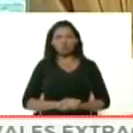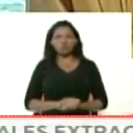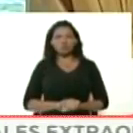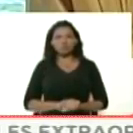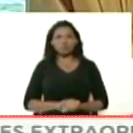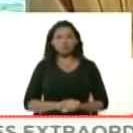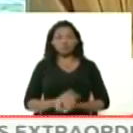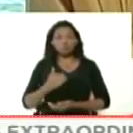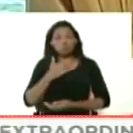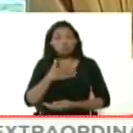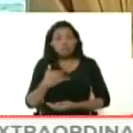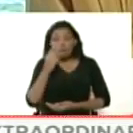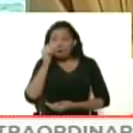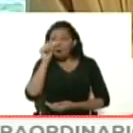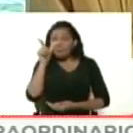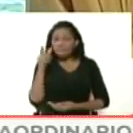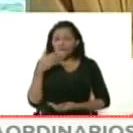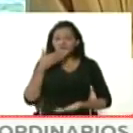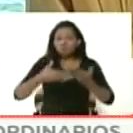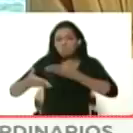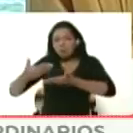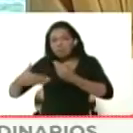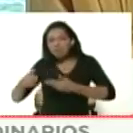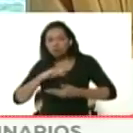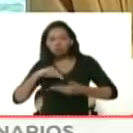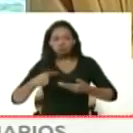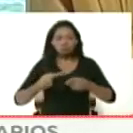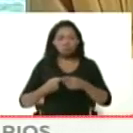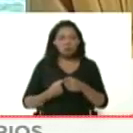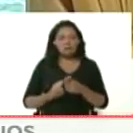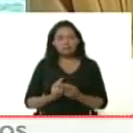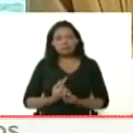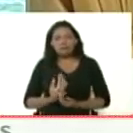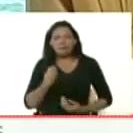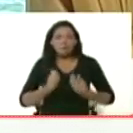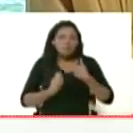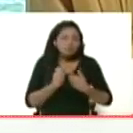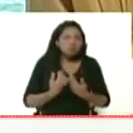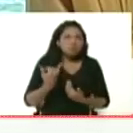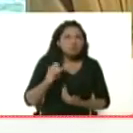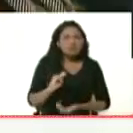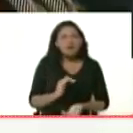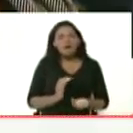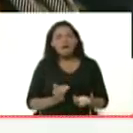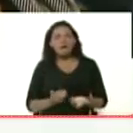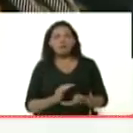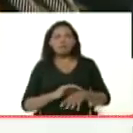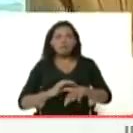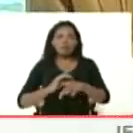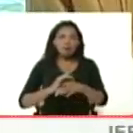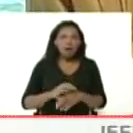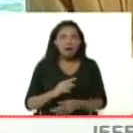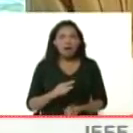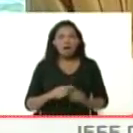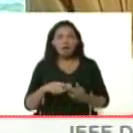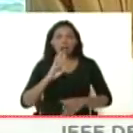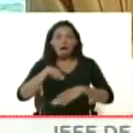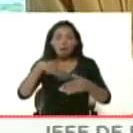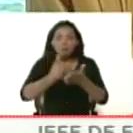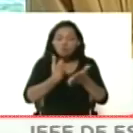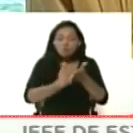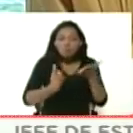Bueno, yo quisiera que él compartiera, bueno, sus inquietudes, las inquietudes del sector, las